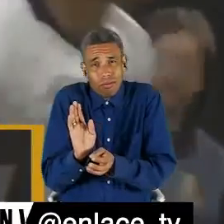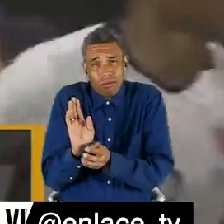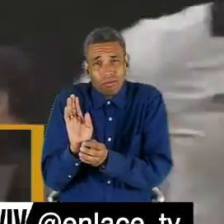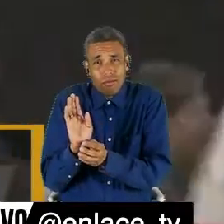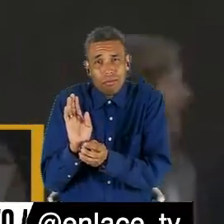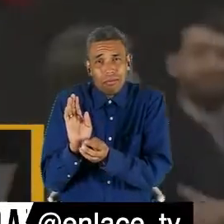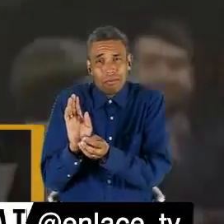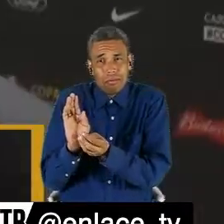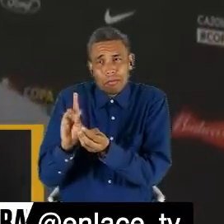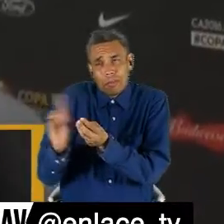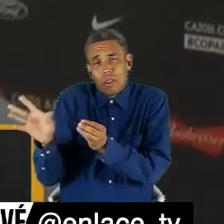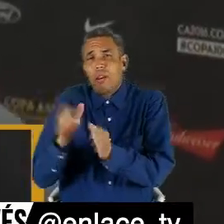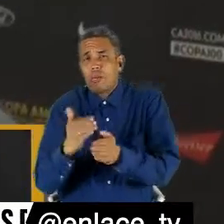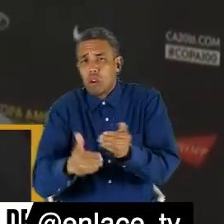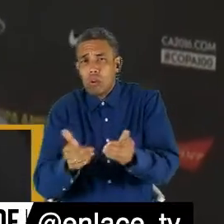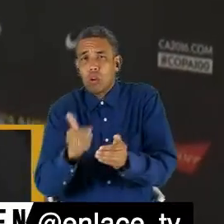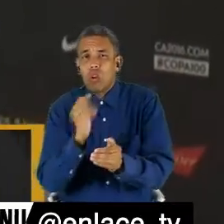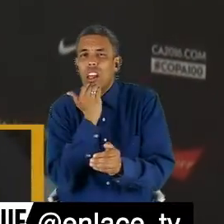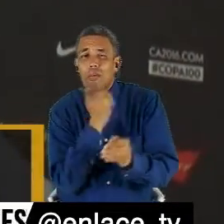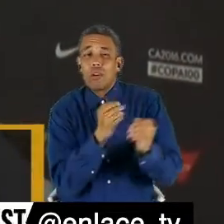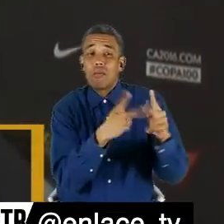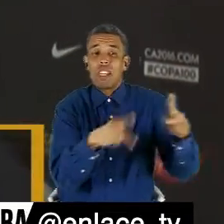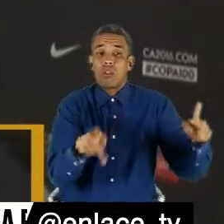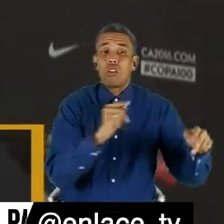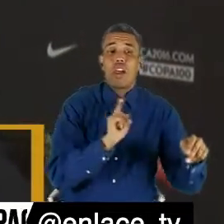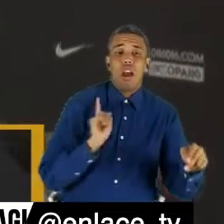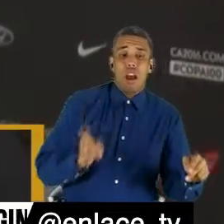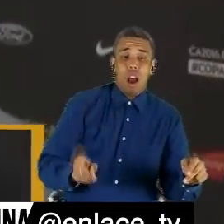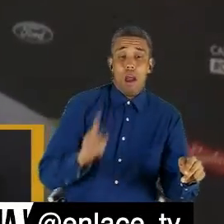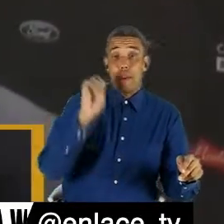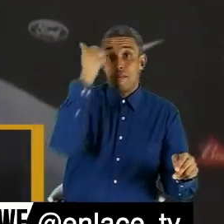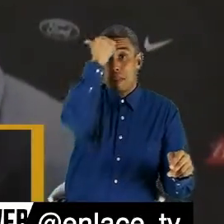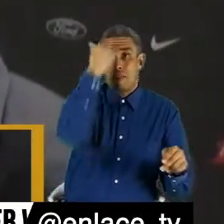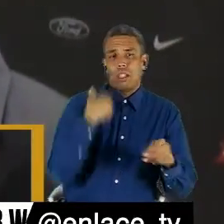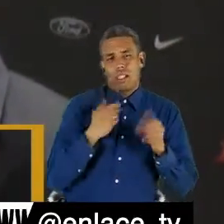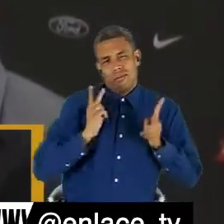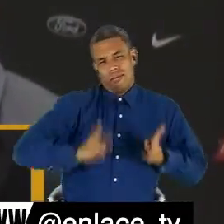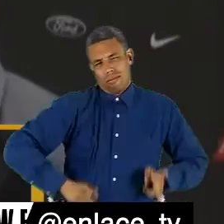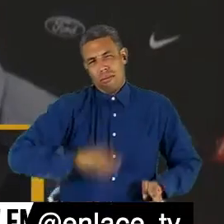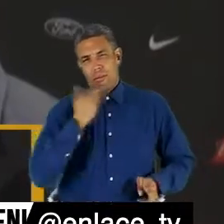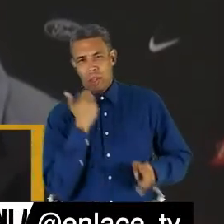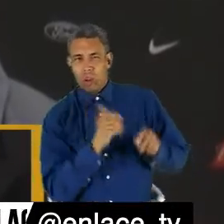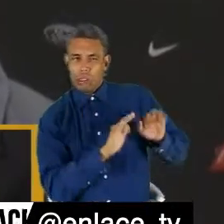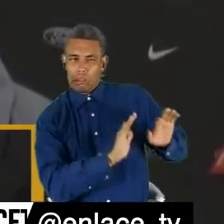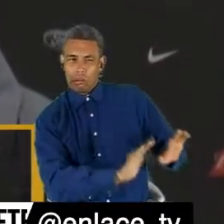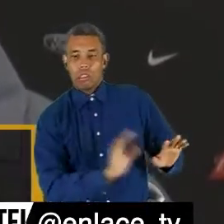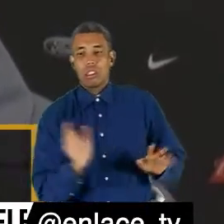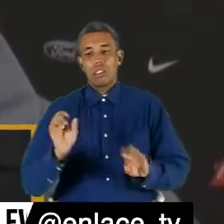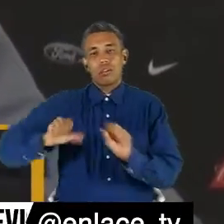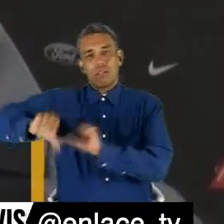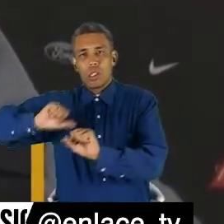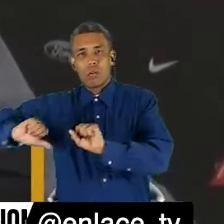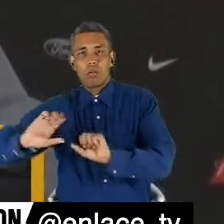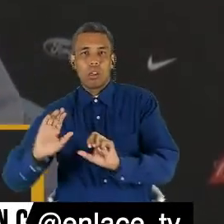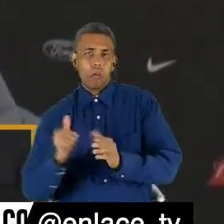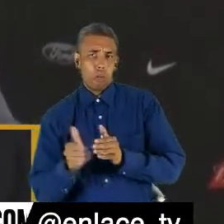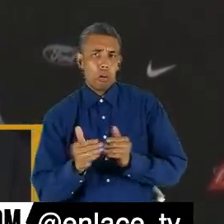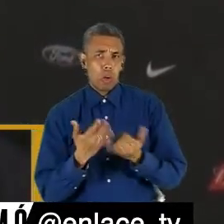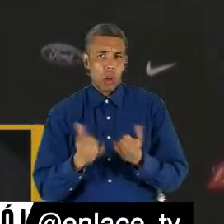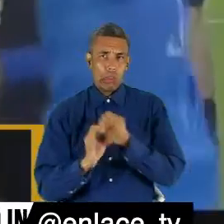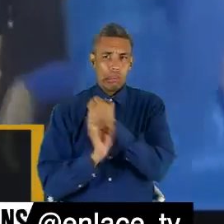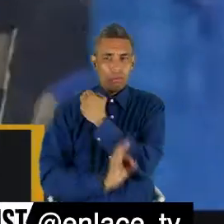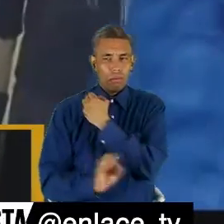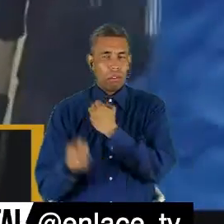que fueron avanzando los minutos, fue mejorando, fue creciendo. Terminamos peleando el partido y creo que se pueden rescatar cosas